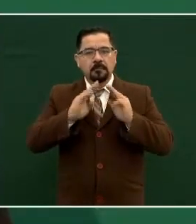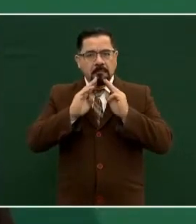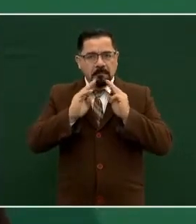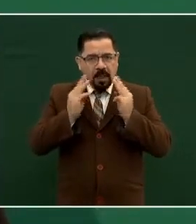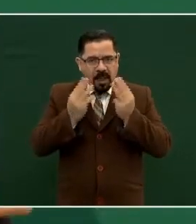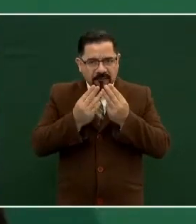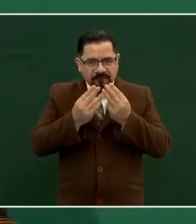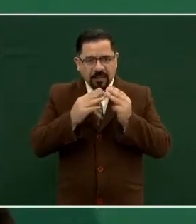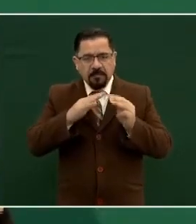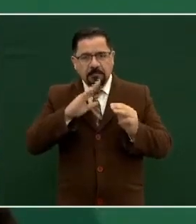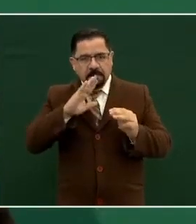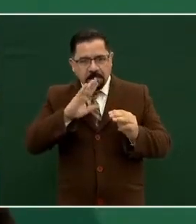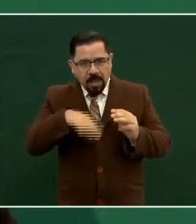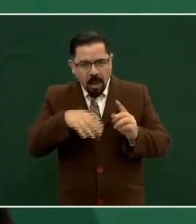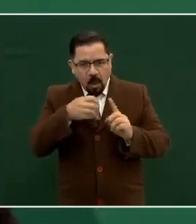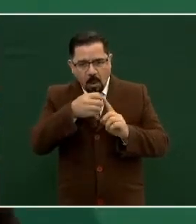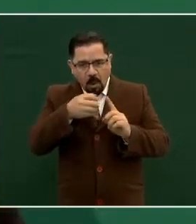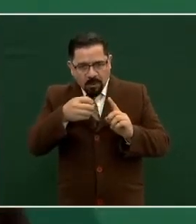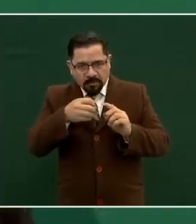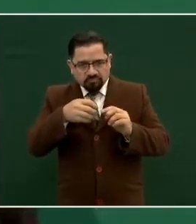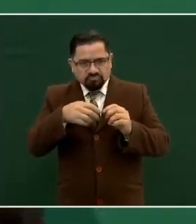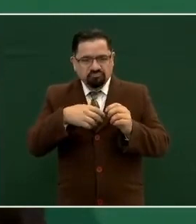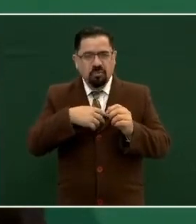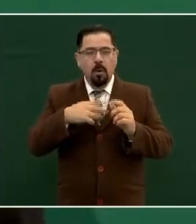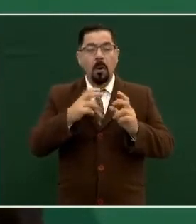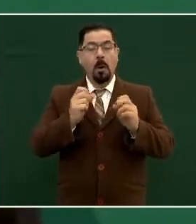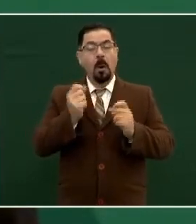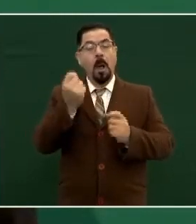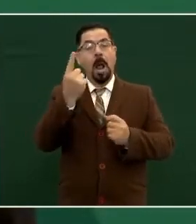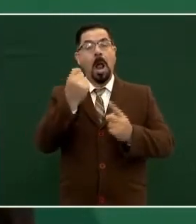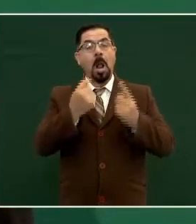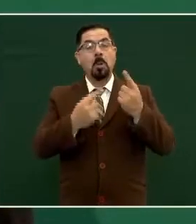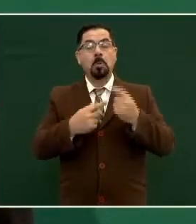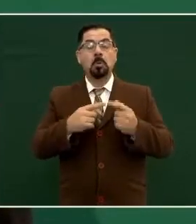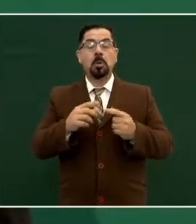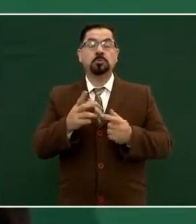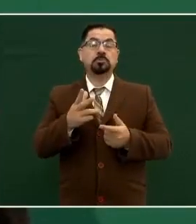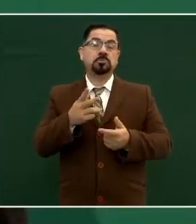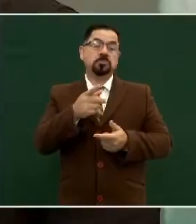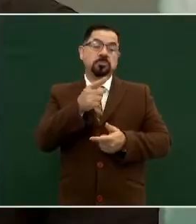tanto a la delincuencia organizada como a la delincuencia de cuello blanco. Cero impunidad.